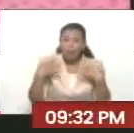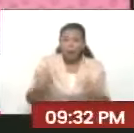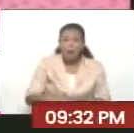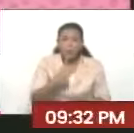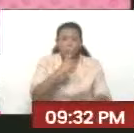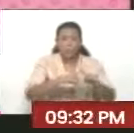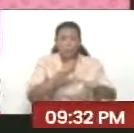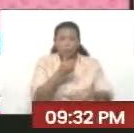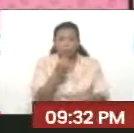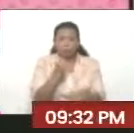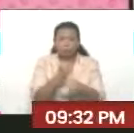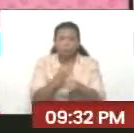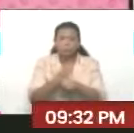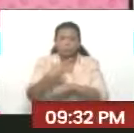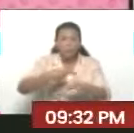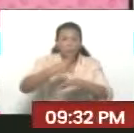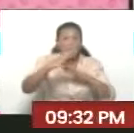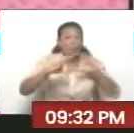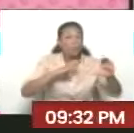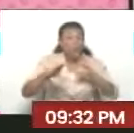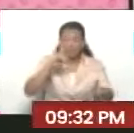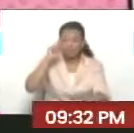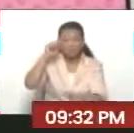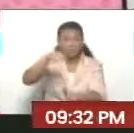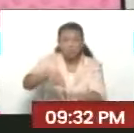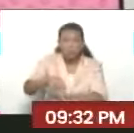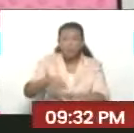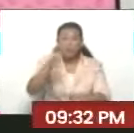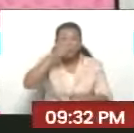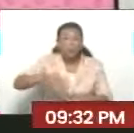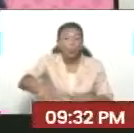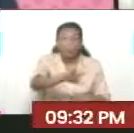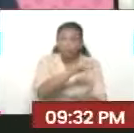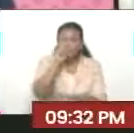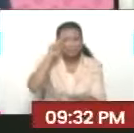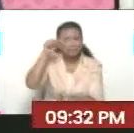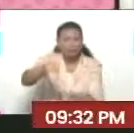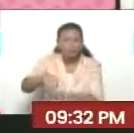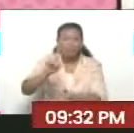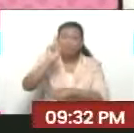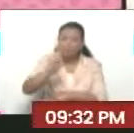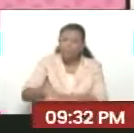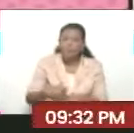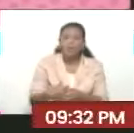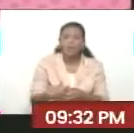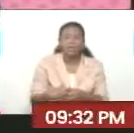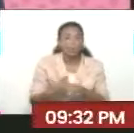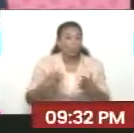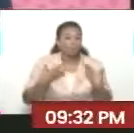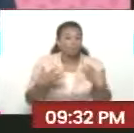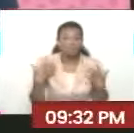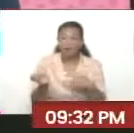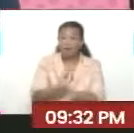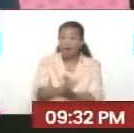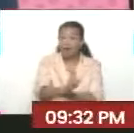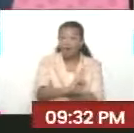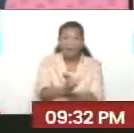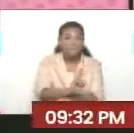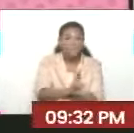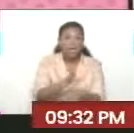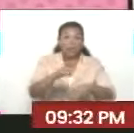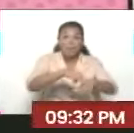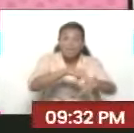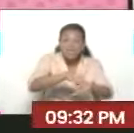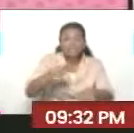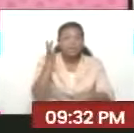1x10 del buen gobierno, en esa comunicación directa que tiene el pueblo con usted, y bueno, todos estamos corriendo, desde los